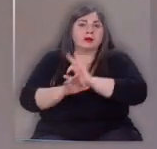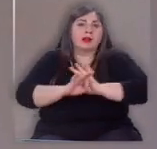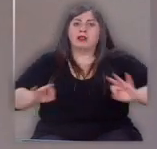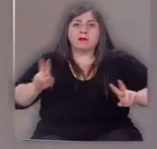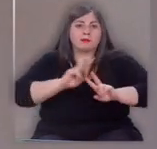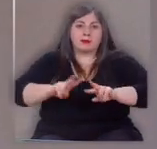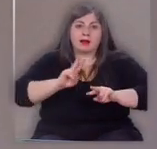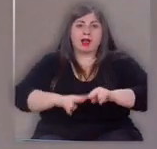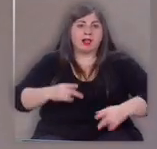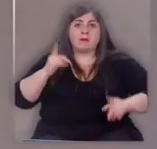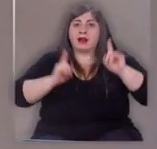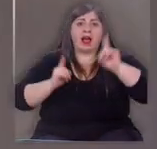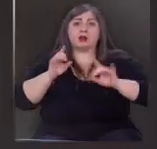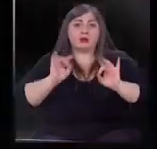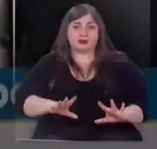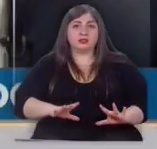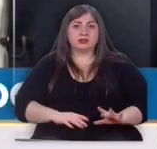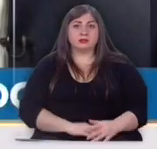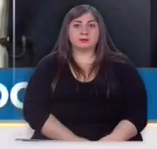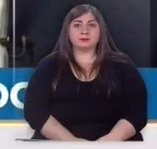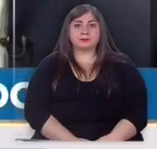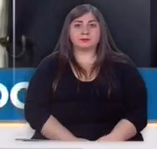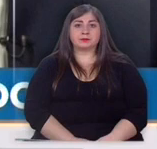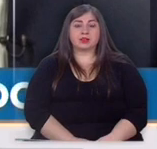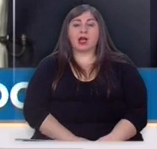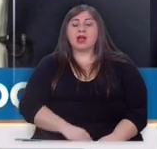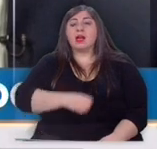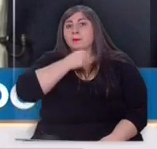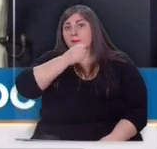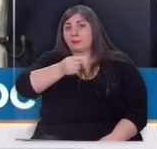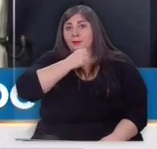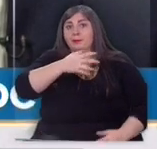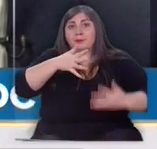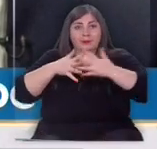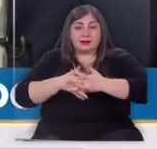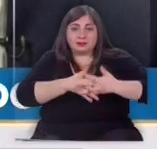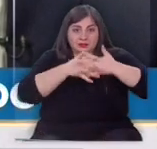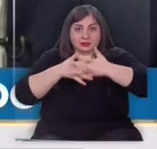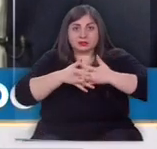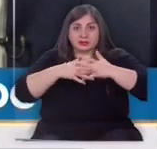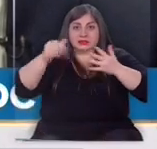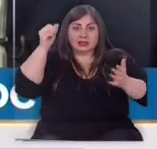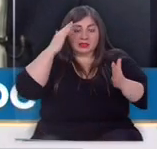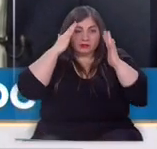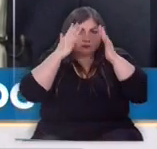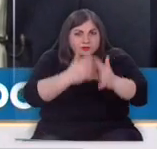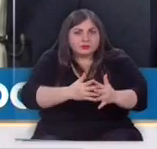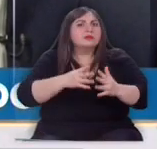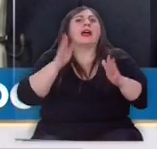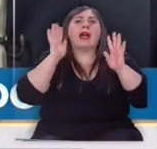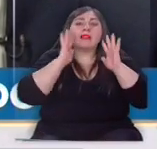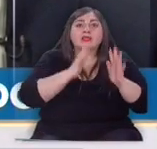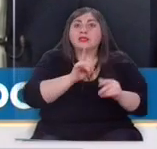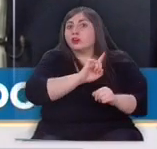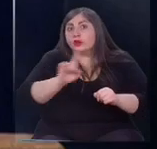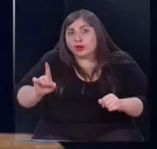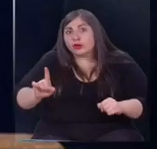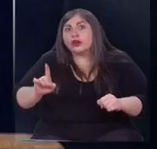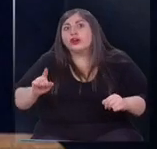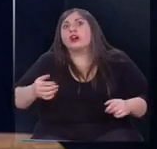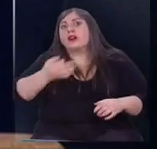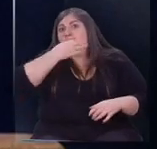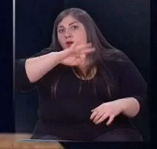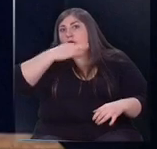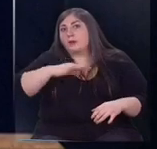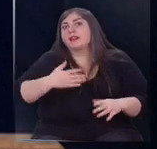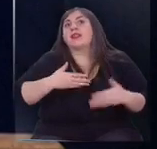está preparado para algo como esto. Mientras la prensa estadounidense se centra en la polémica de si se desatendieron o no las recomendaciones